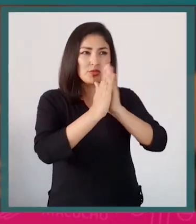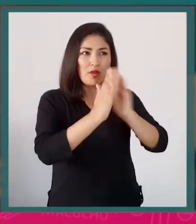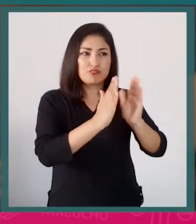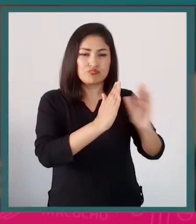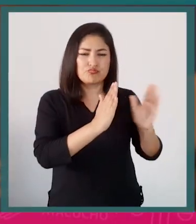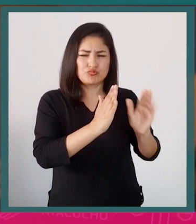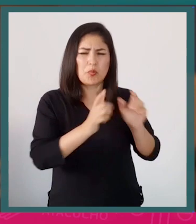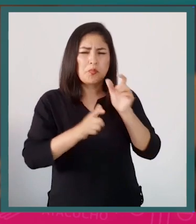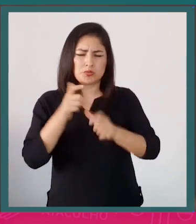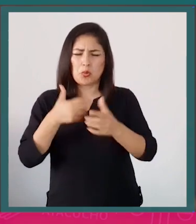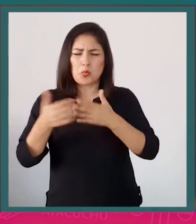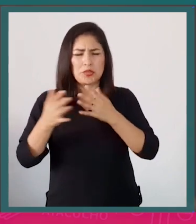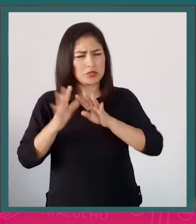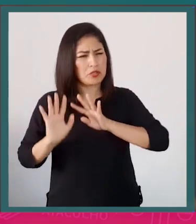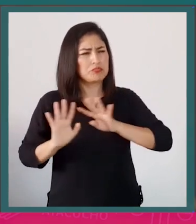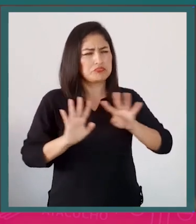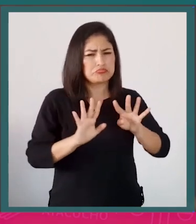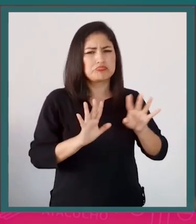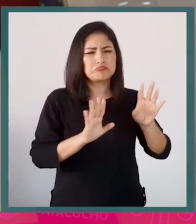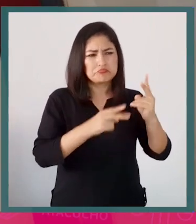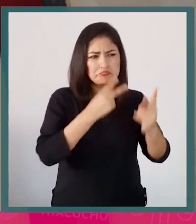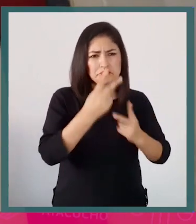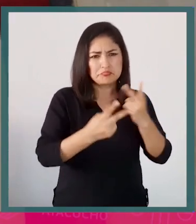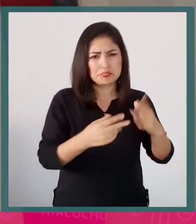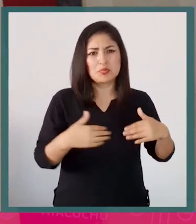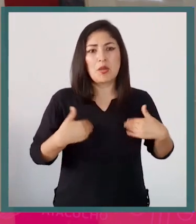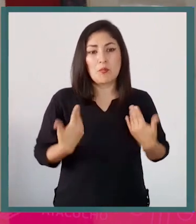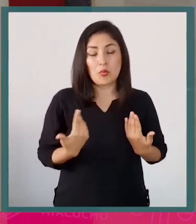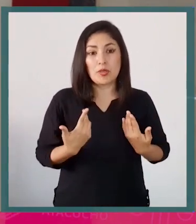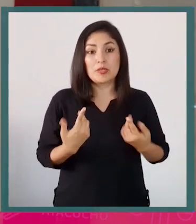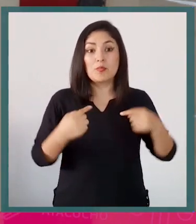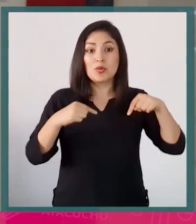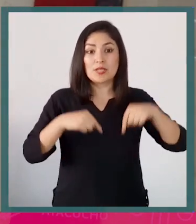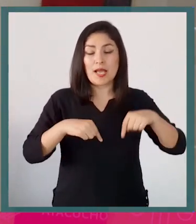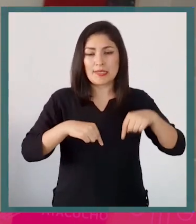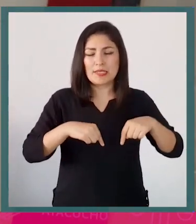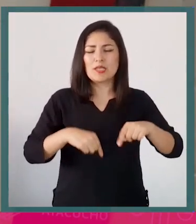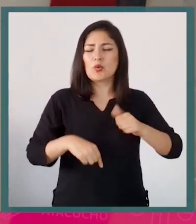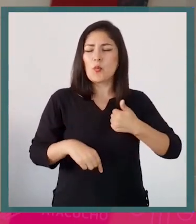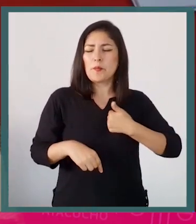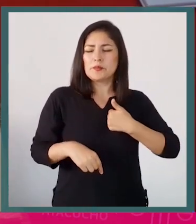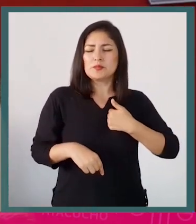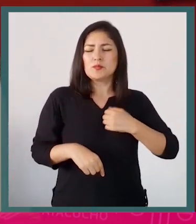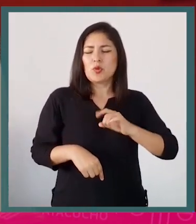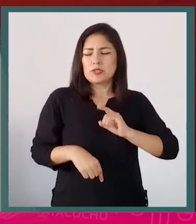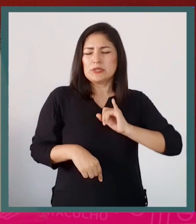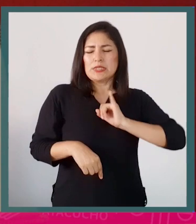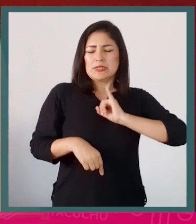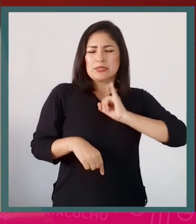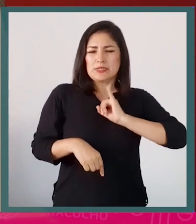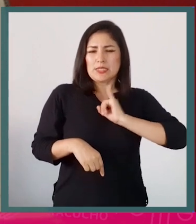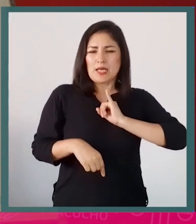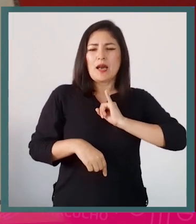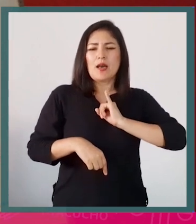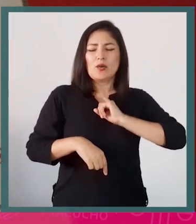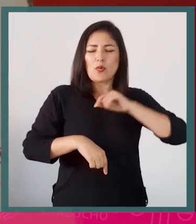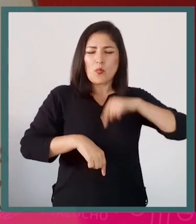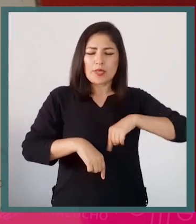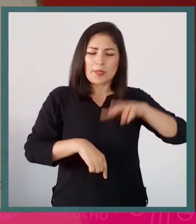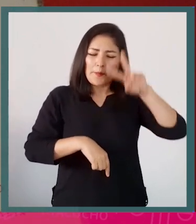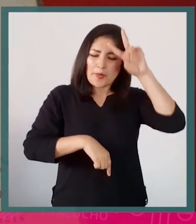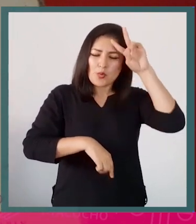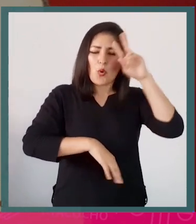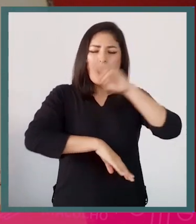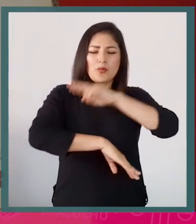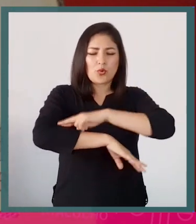Acceder a esta biblioteca que va a estar en acceso público nos va a ayudar bastante a seguir con el crecimiento de nuestra identidad nacional y nuestra